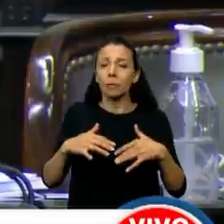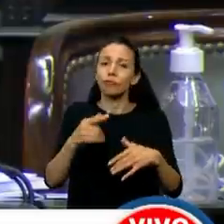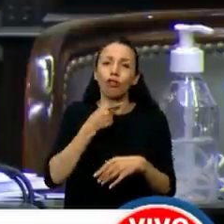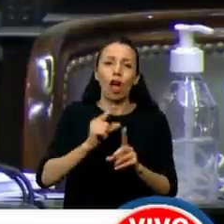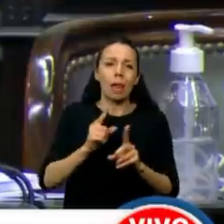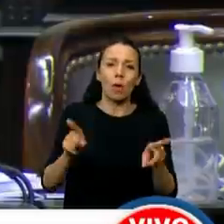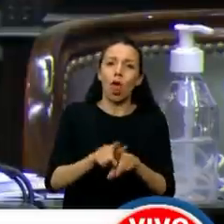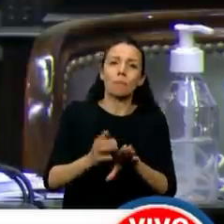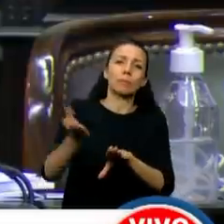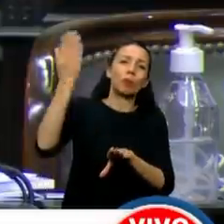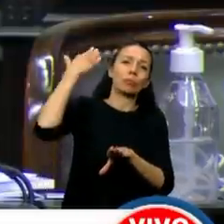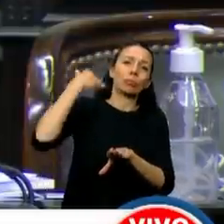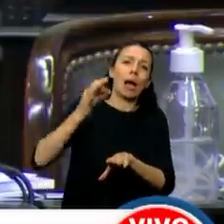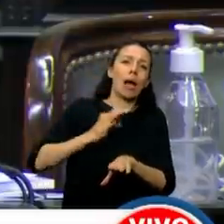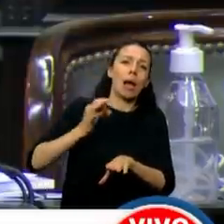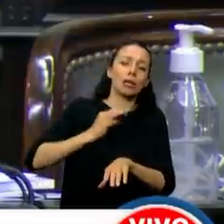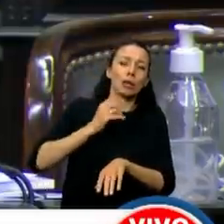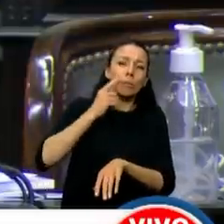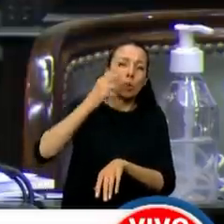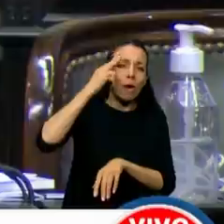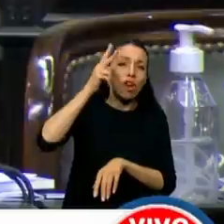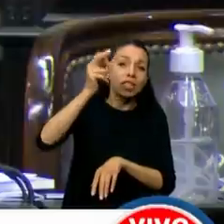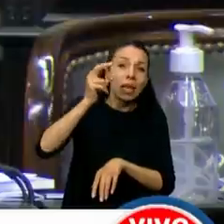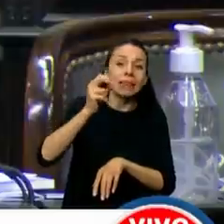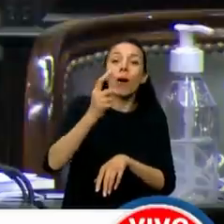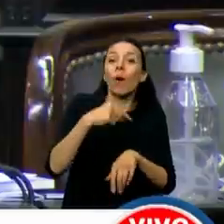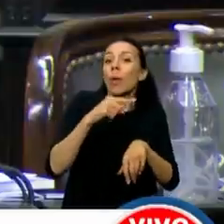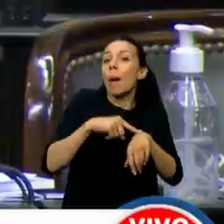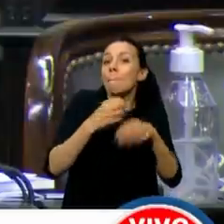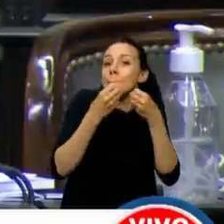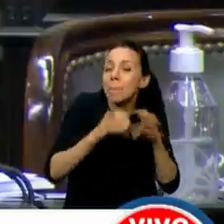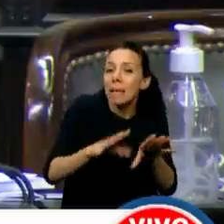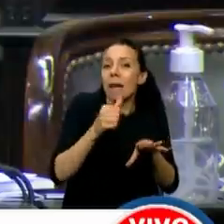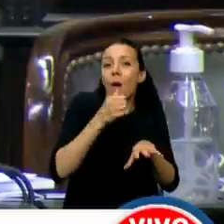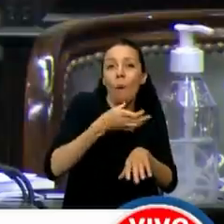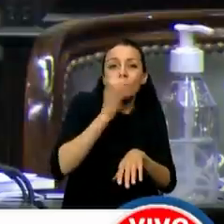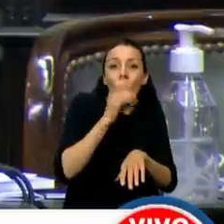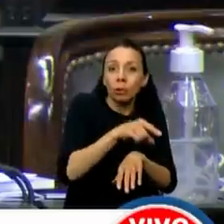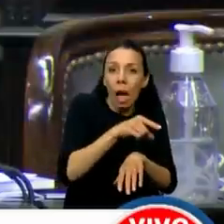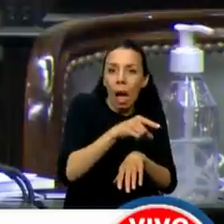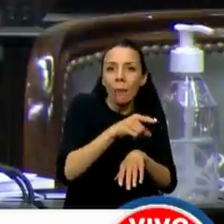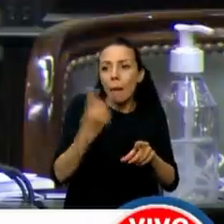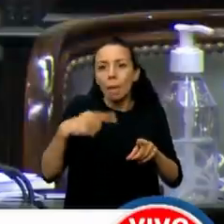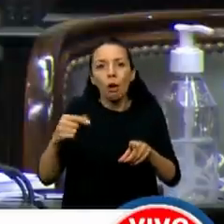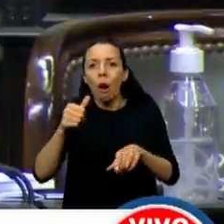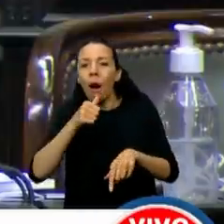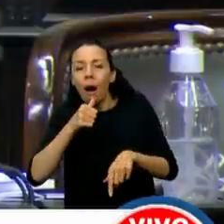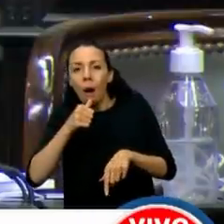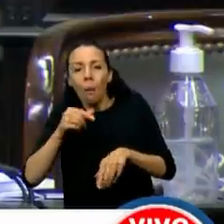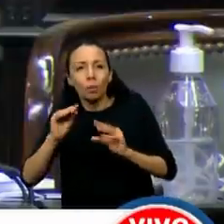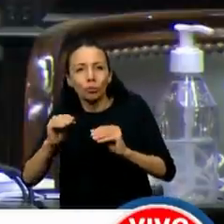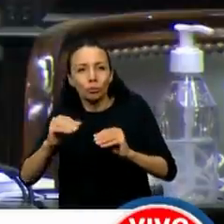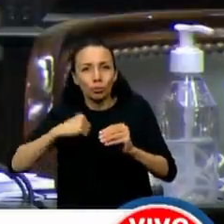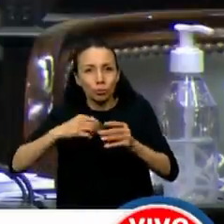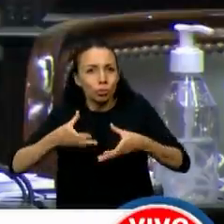80 cuando llegó por primera vez el agua potable a españa sin el servicio de evacuación de las aguas negras que convivimos durante